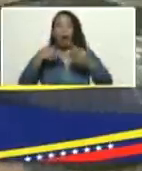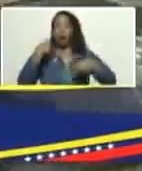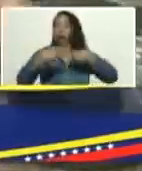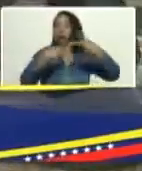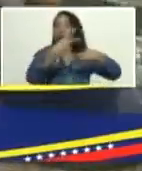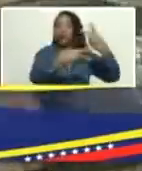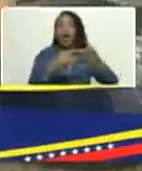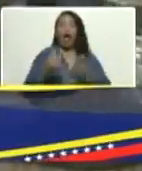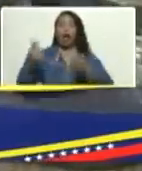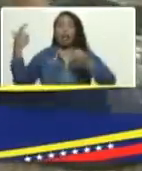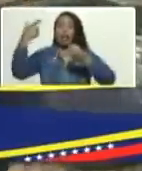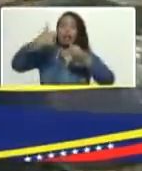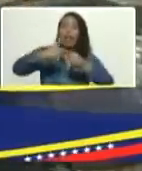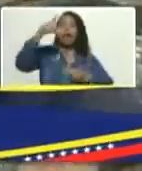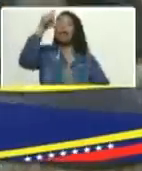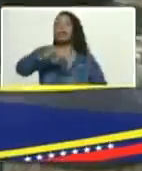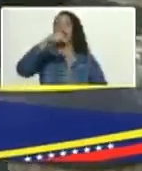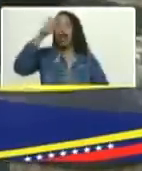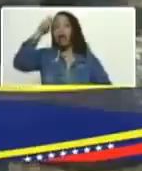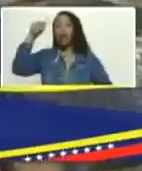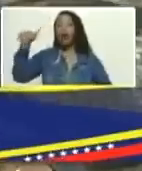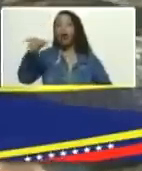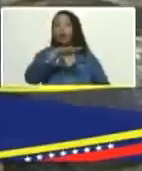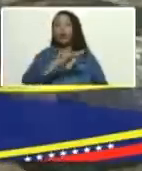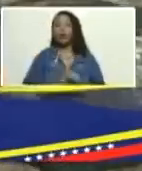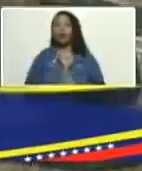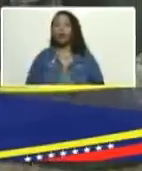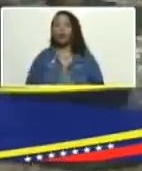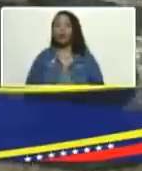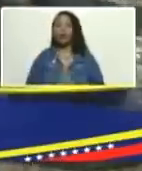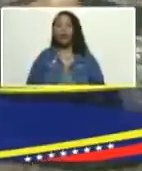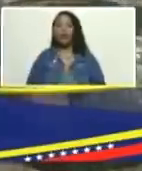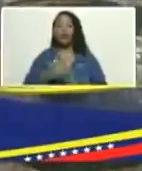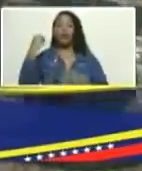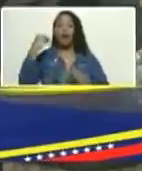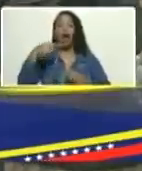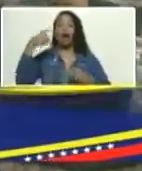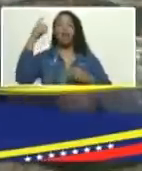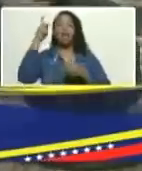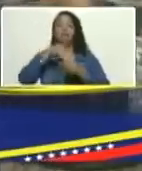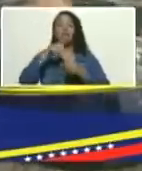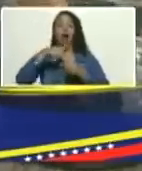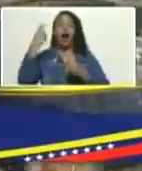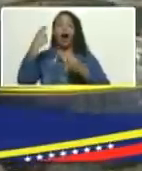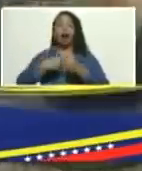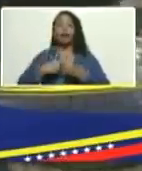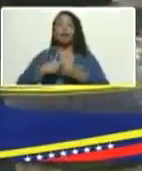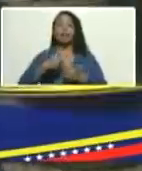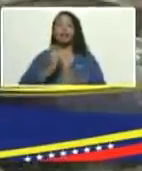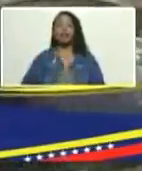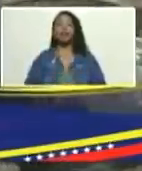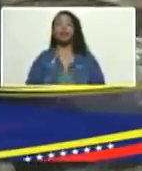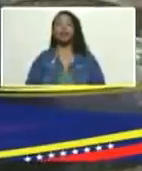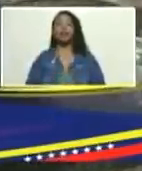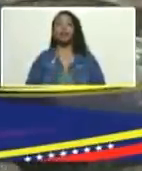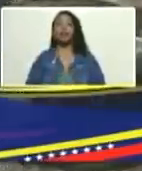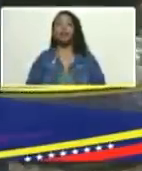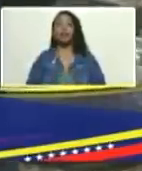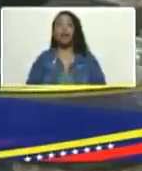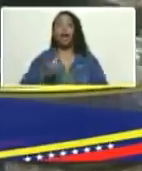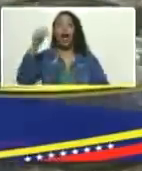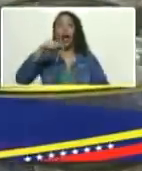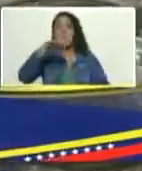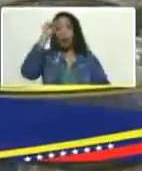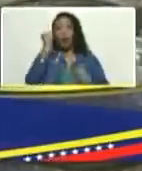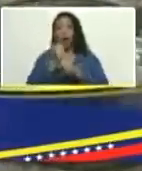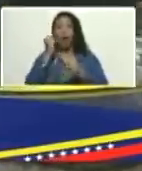la bombona que requiere nuestro pueblo, las bombonas de gas para PDVSA Gas. PDVSA Gas Comunal ya tiene la materia prima